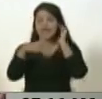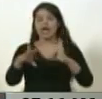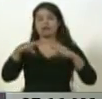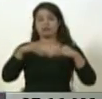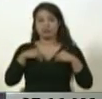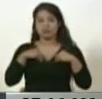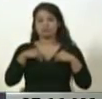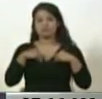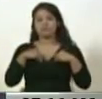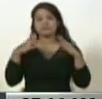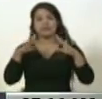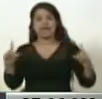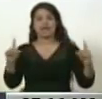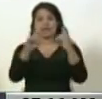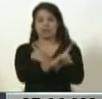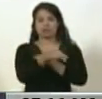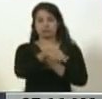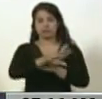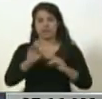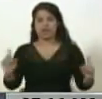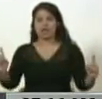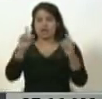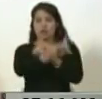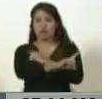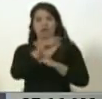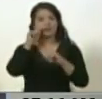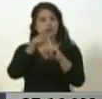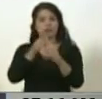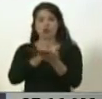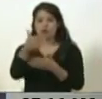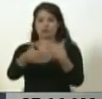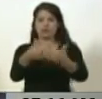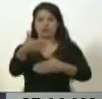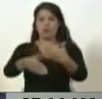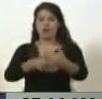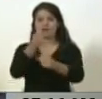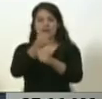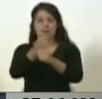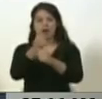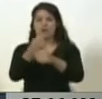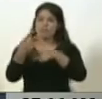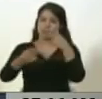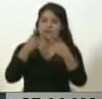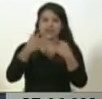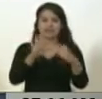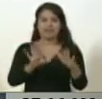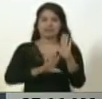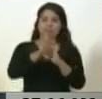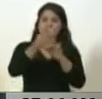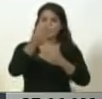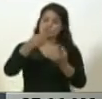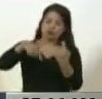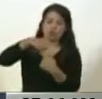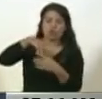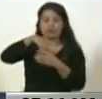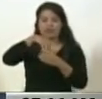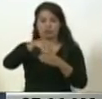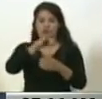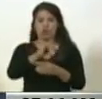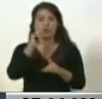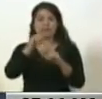ese relevo en función de darle continuidad a esas políticas que se vienen desarrollando al interno, de fortalecer